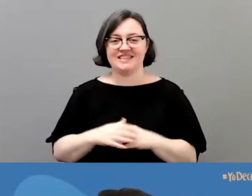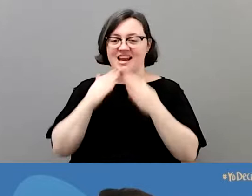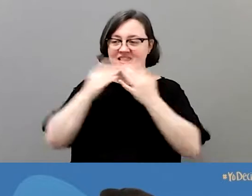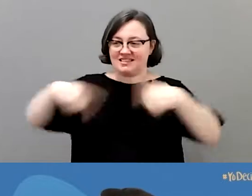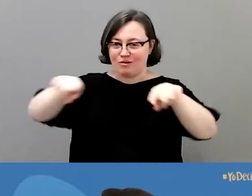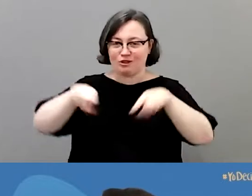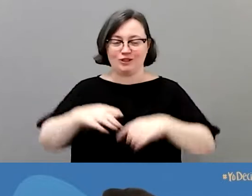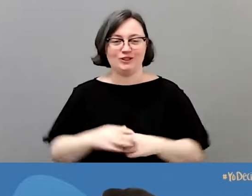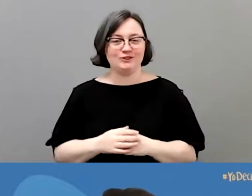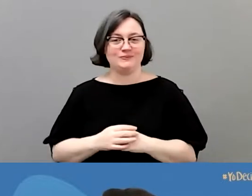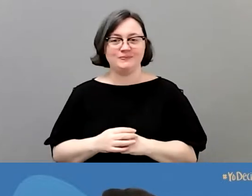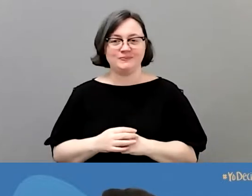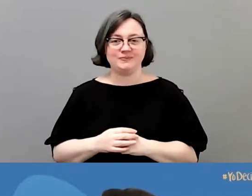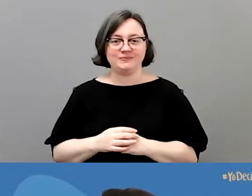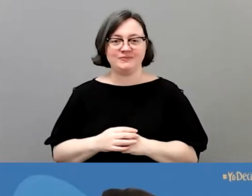gracias.